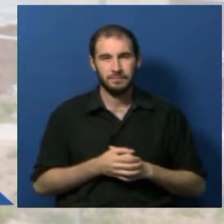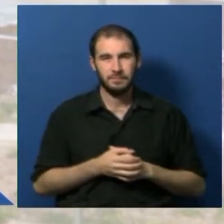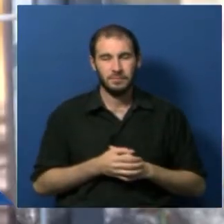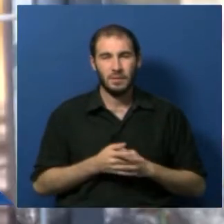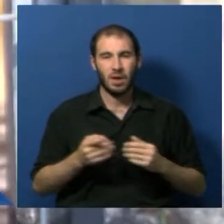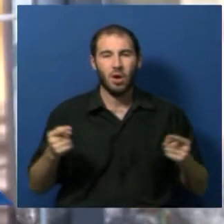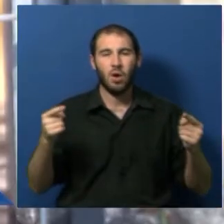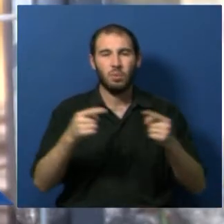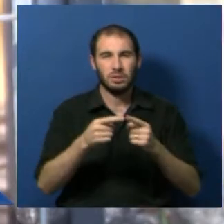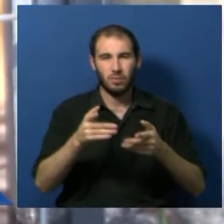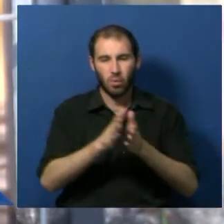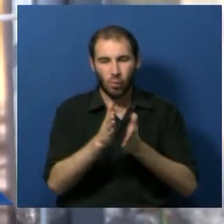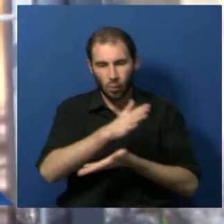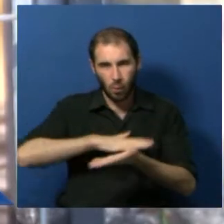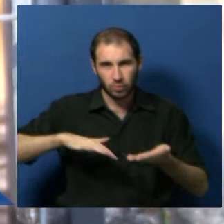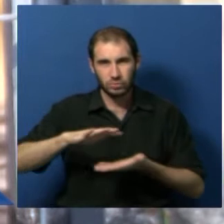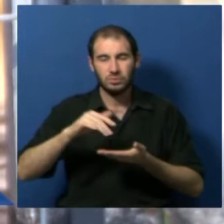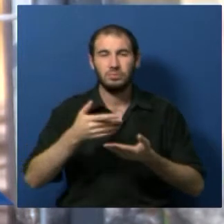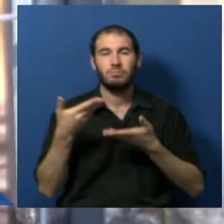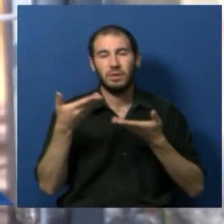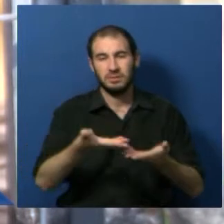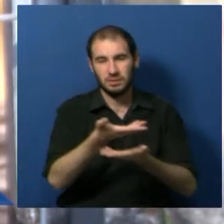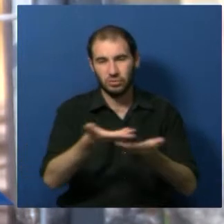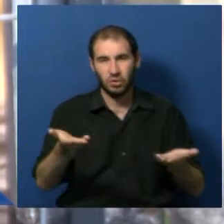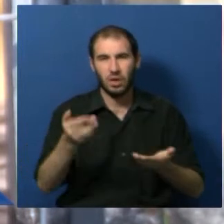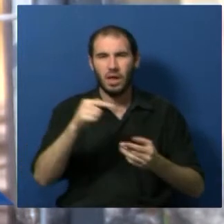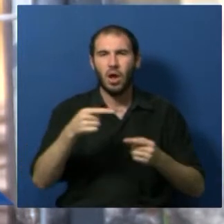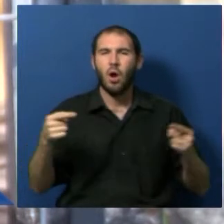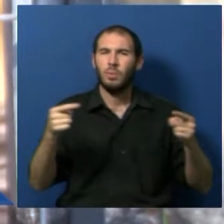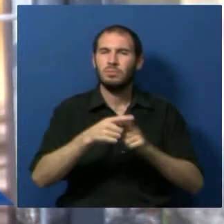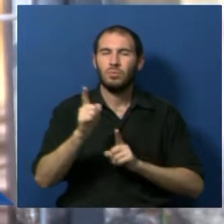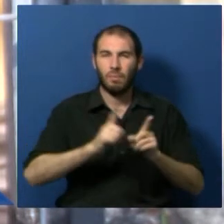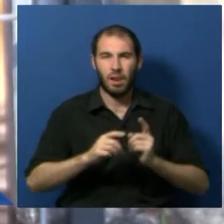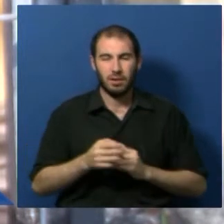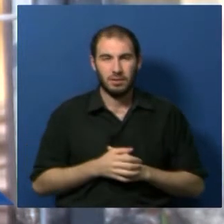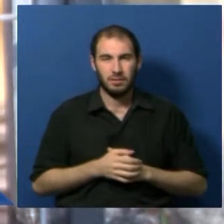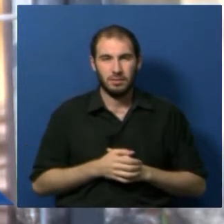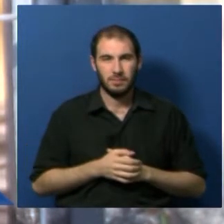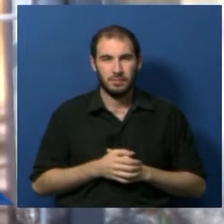y buscan convivir para presentar un poco a los chicos esta idea de que